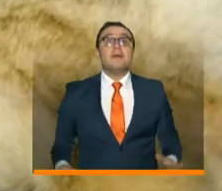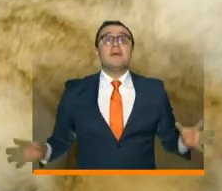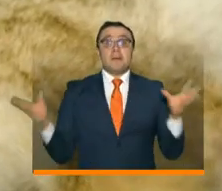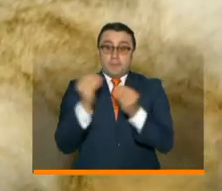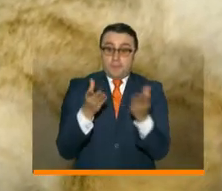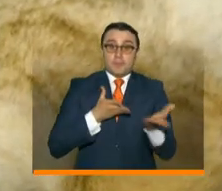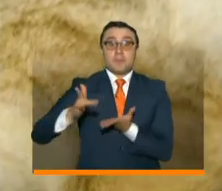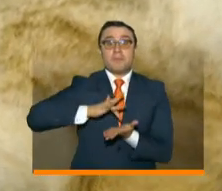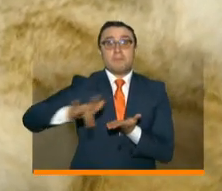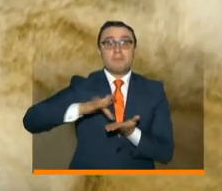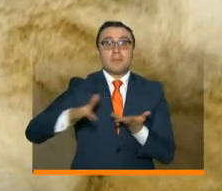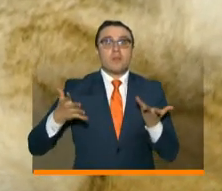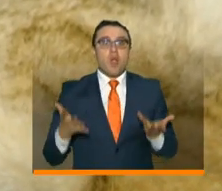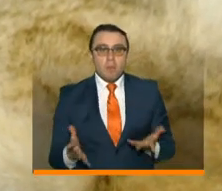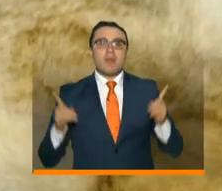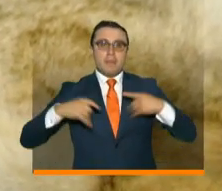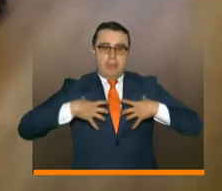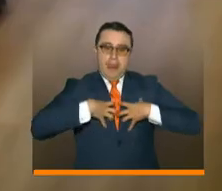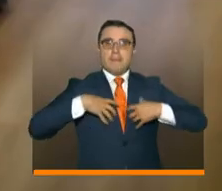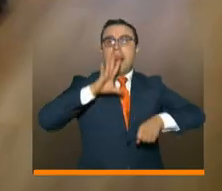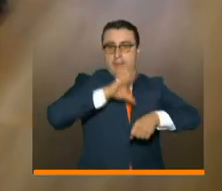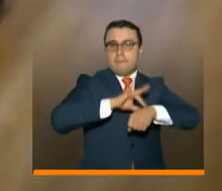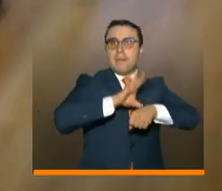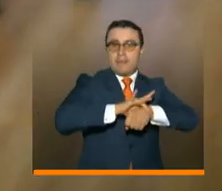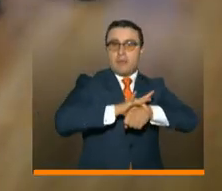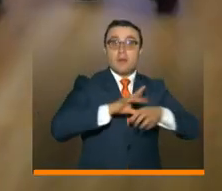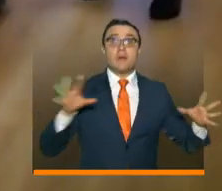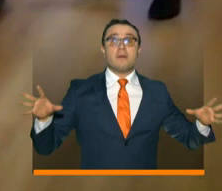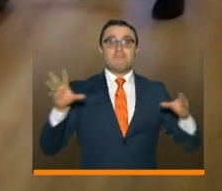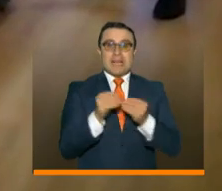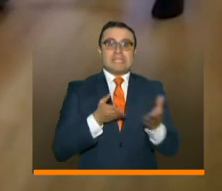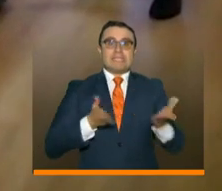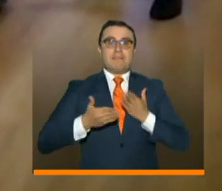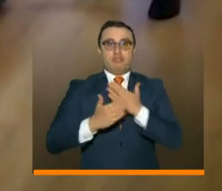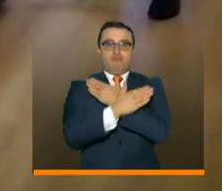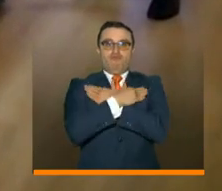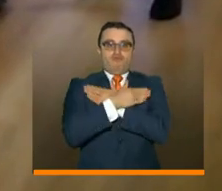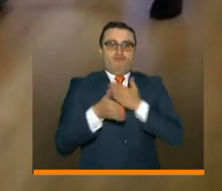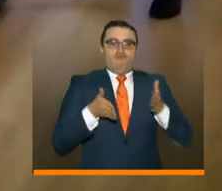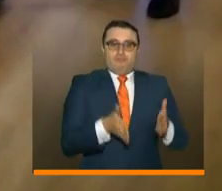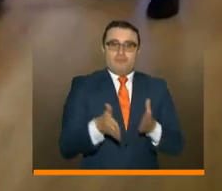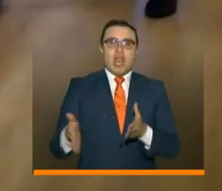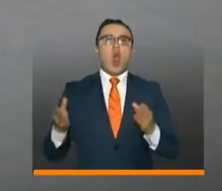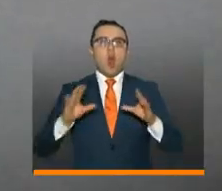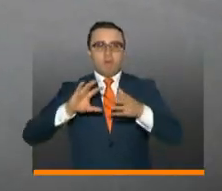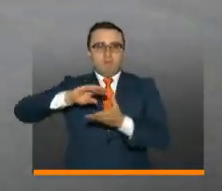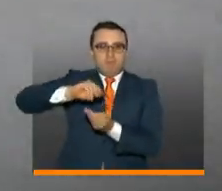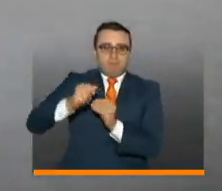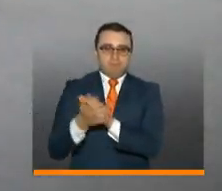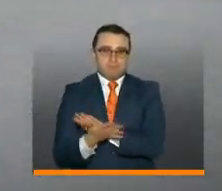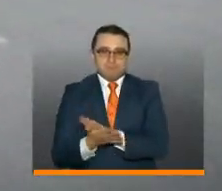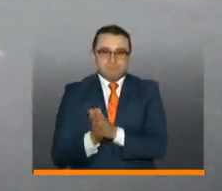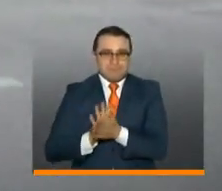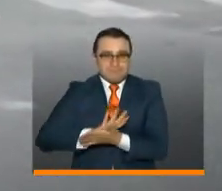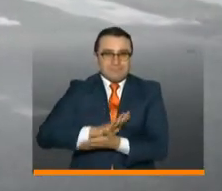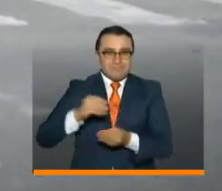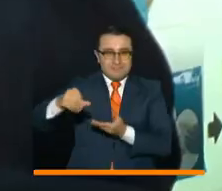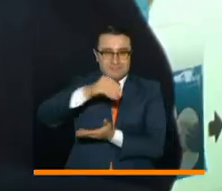emergencia, incluyendo las veterinarias, y los servicios funerarios, entierros y cremaciones, los